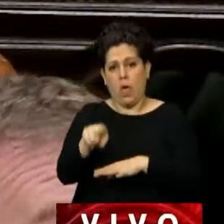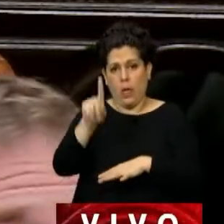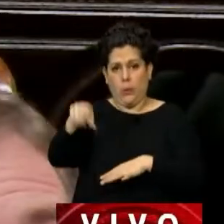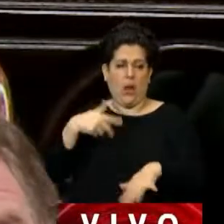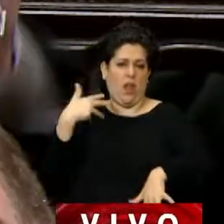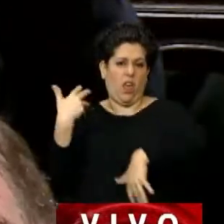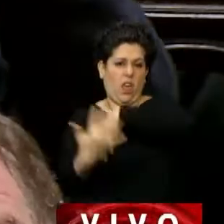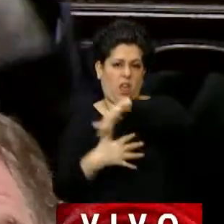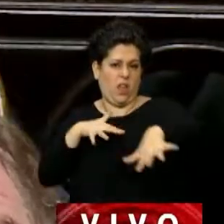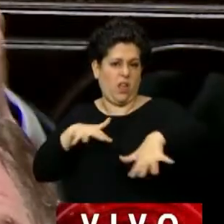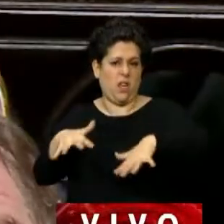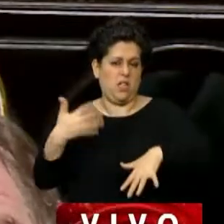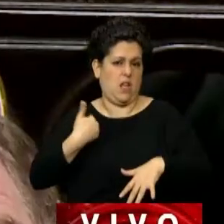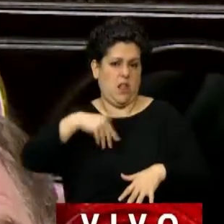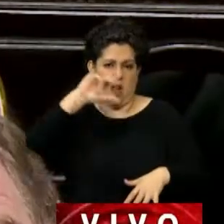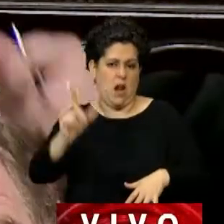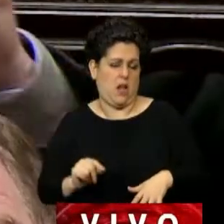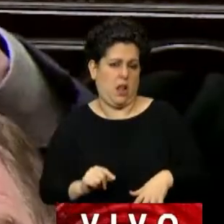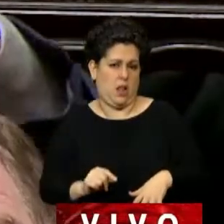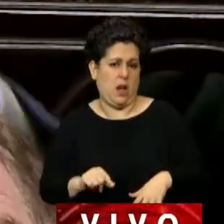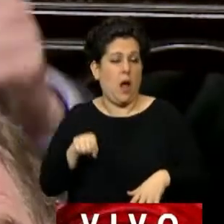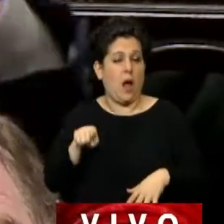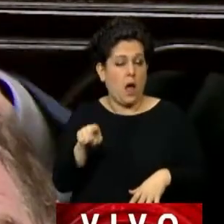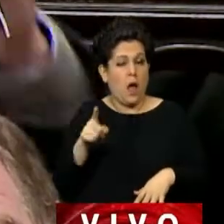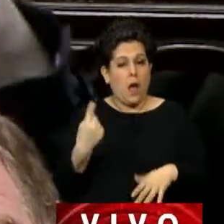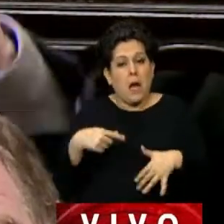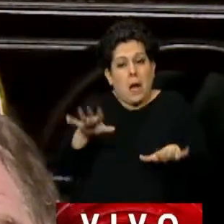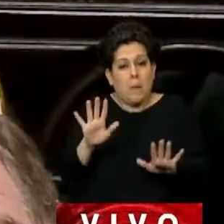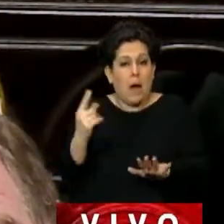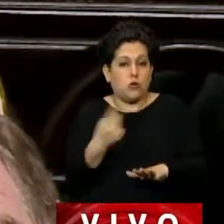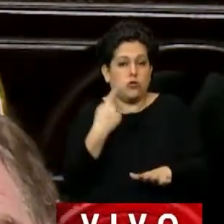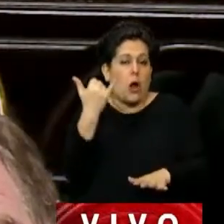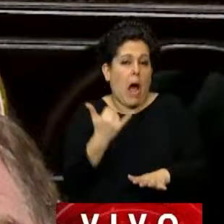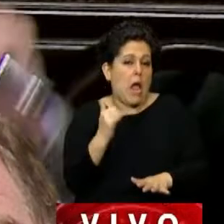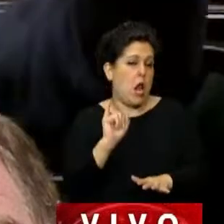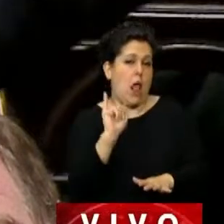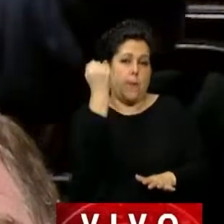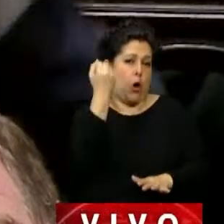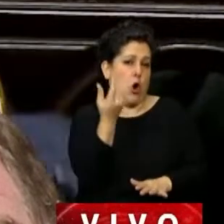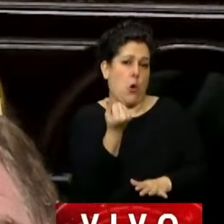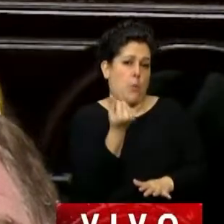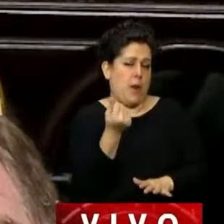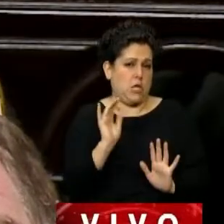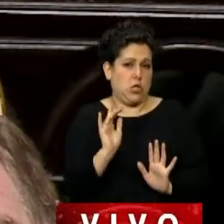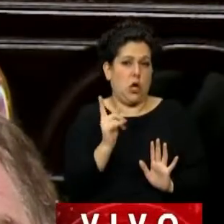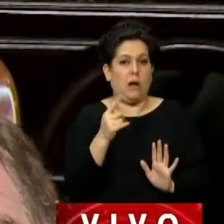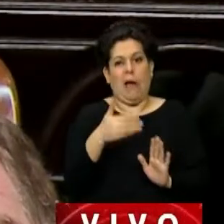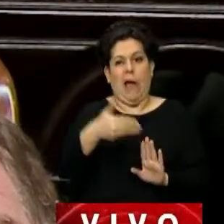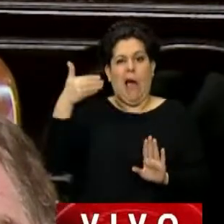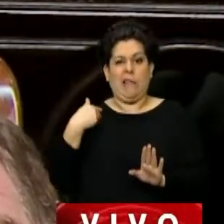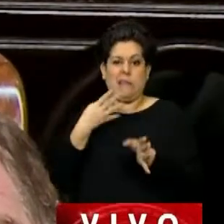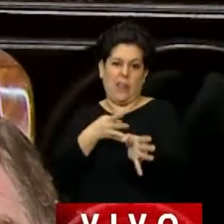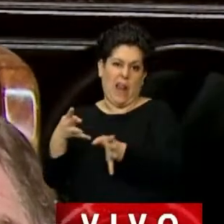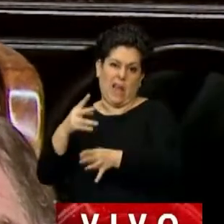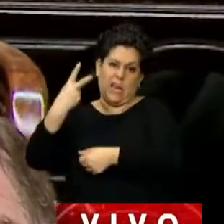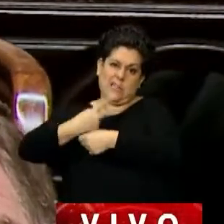los argentinos, a pesar de que tenemos probablemente los mejores precios internacionales de la posguerra, de la